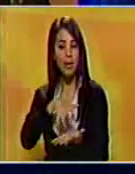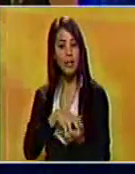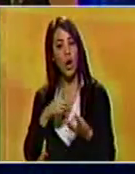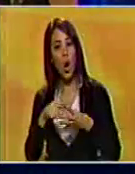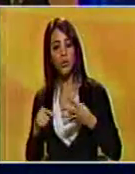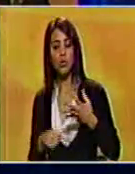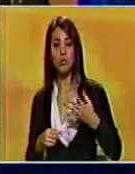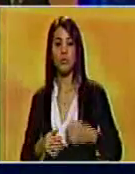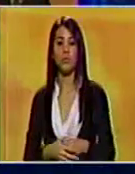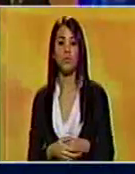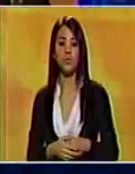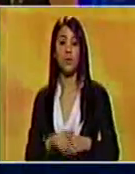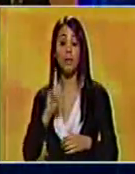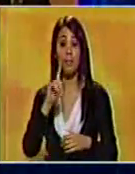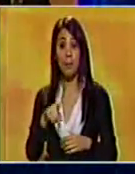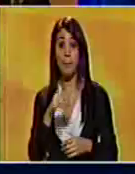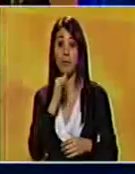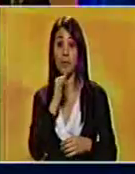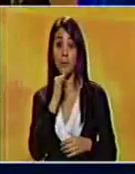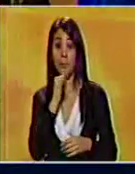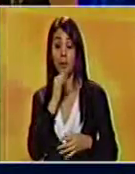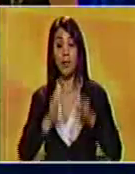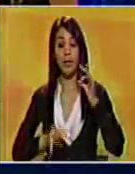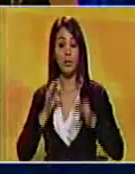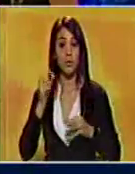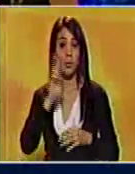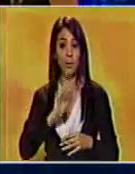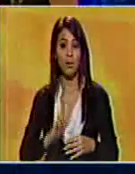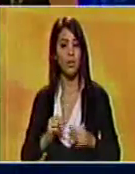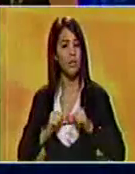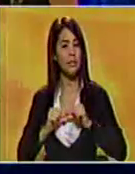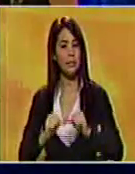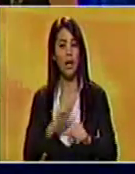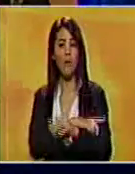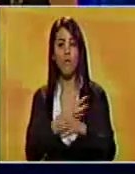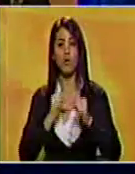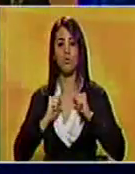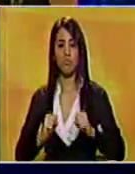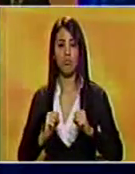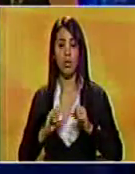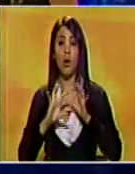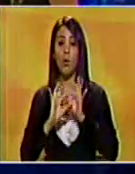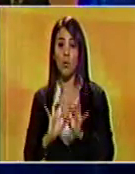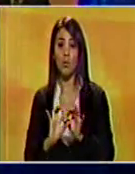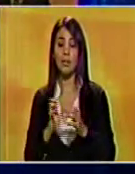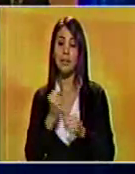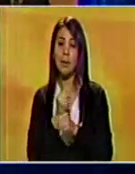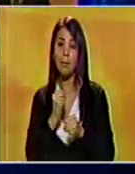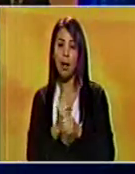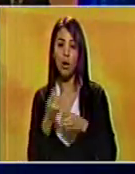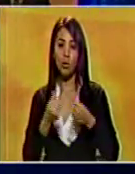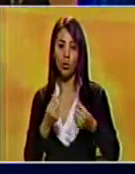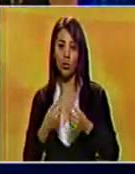igualmente rodríguez aseguró que el ejecutivo venezolano planea continuar fortaleciendo los vínculos de cooperación económica con turquía